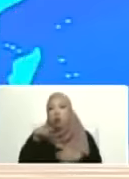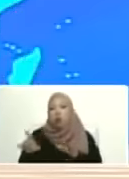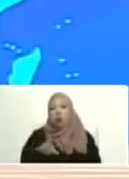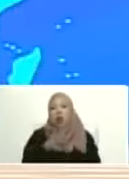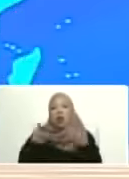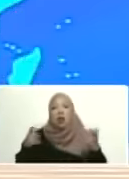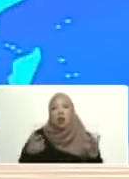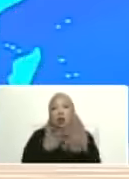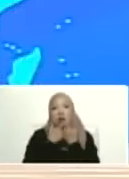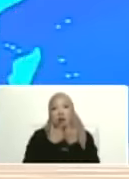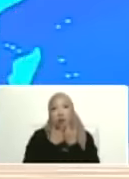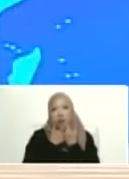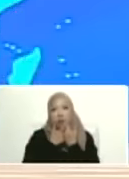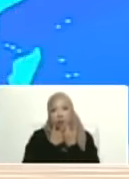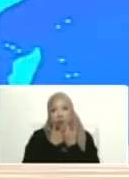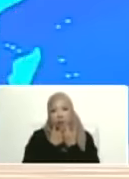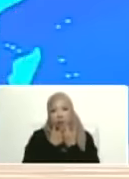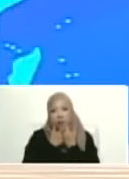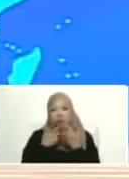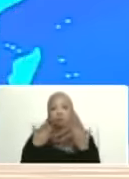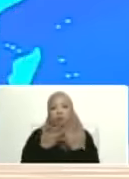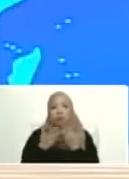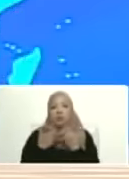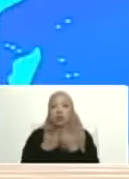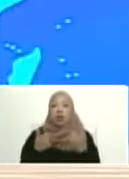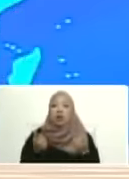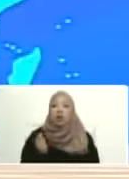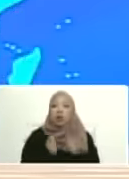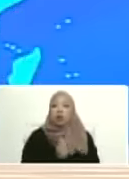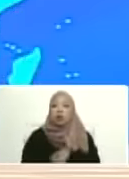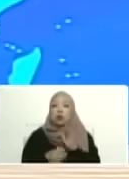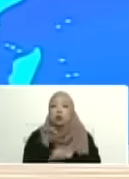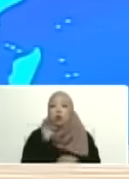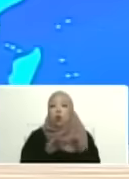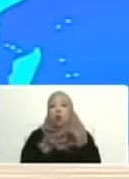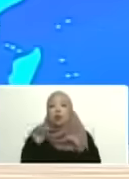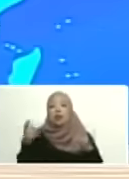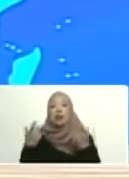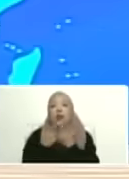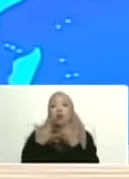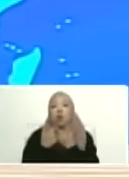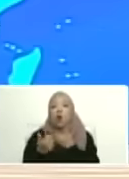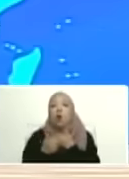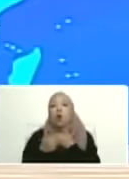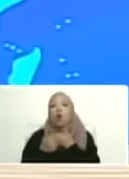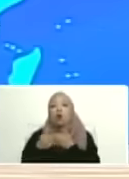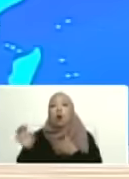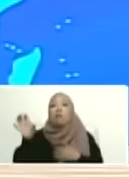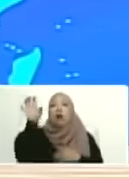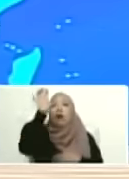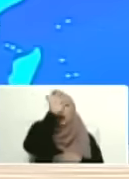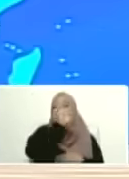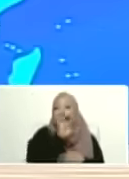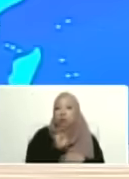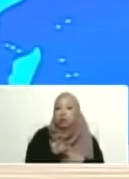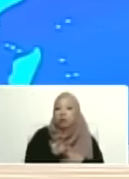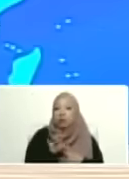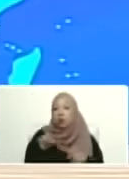pues. Porque eso es un decreto que lo sacan solo cuando decretan guerra contra otros estados, contra otros